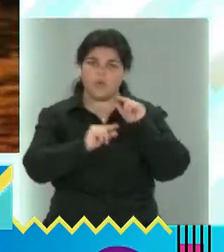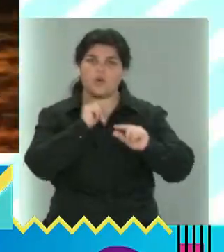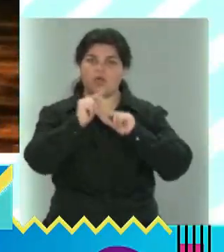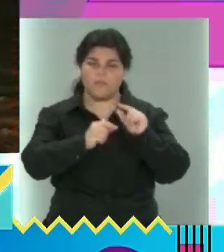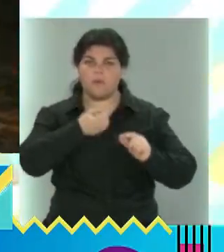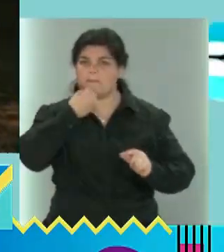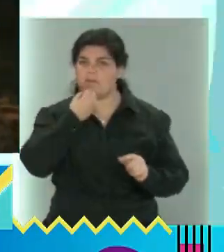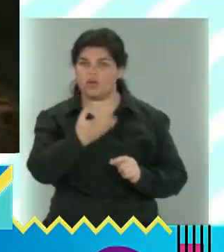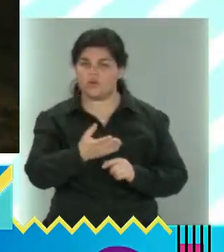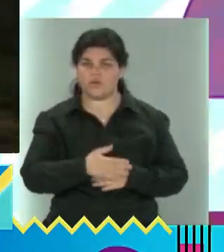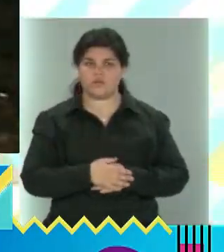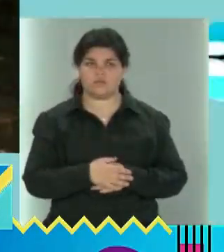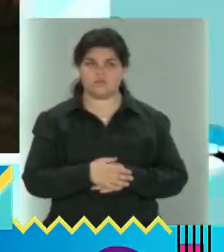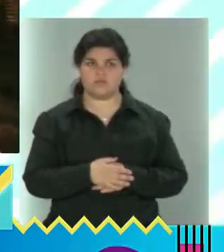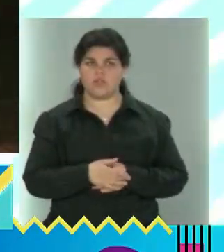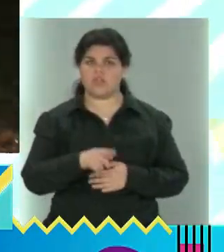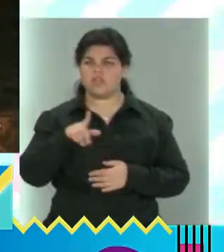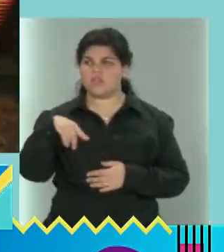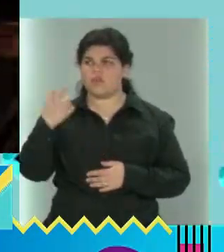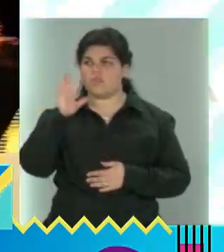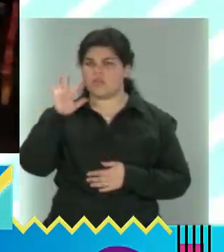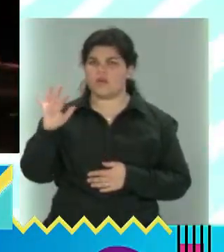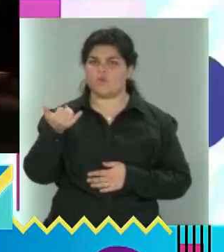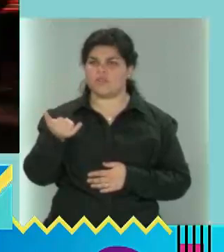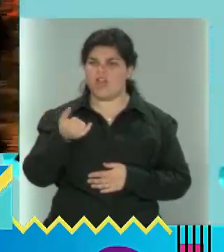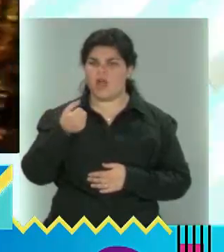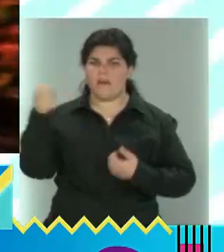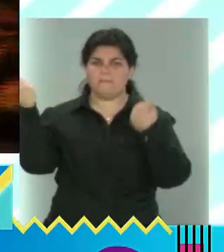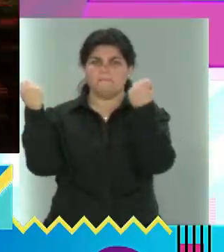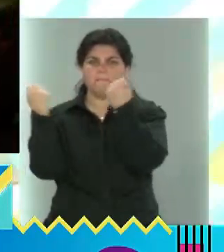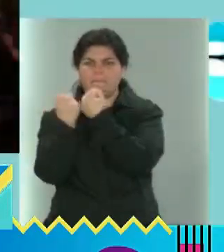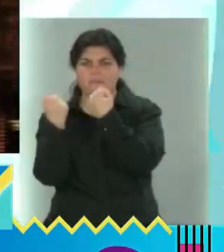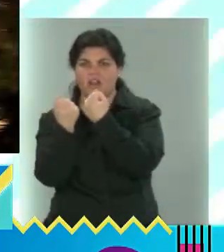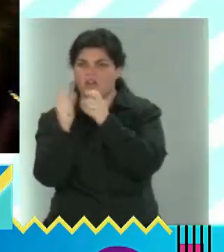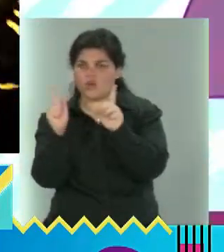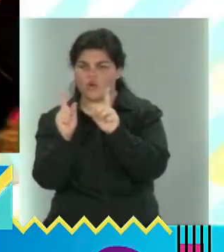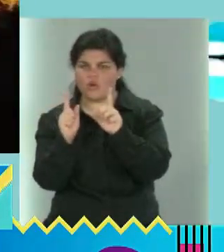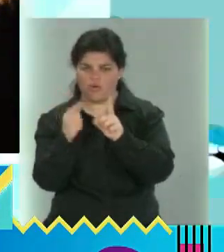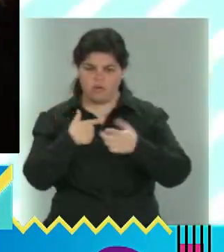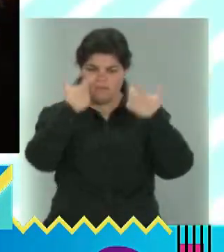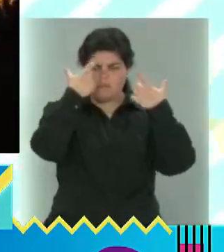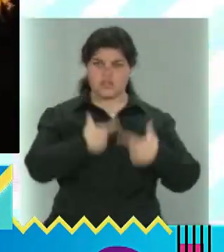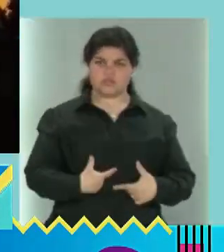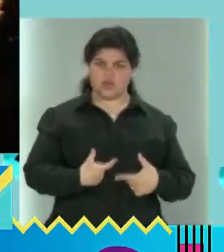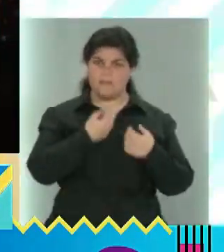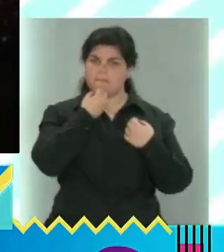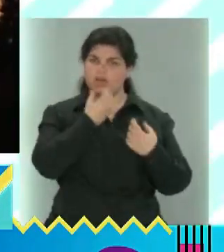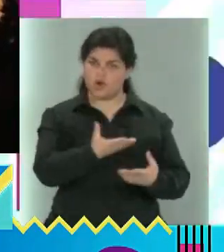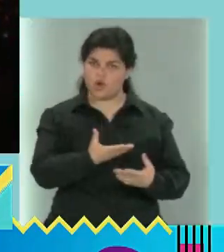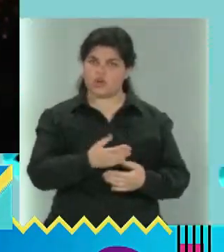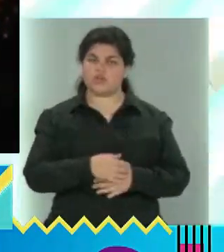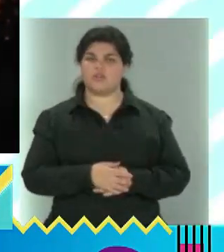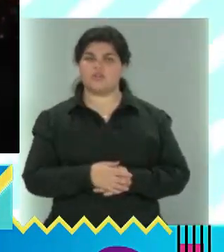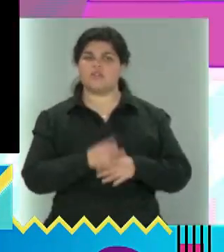con el tiempo te das cuenta que no es pelear, sino que es mejorar. Uno mejora como persona, mejora